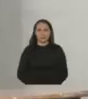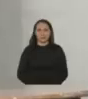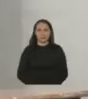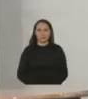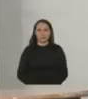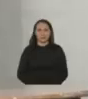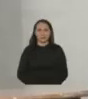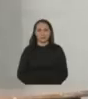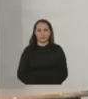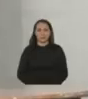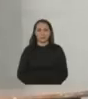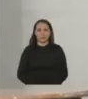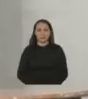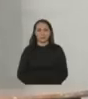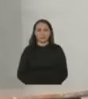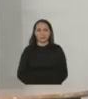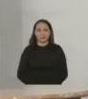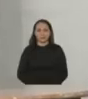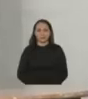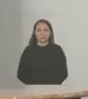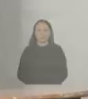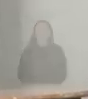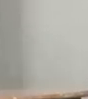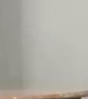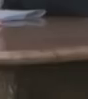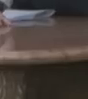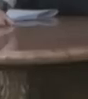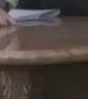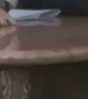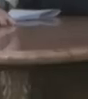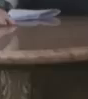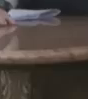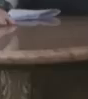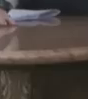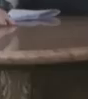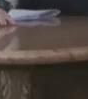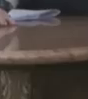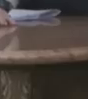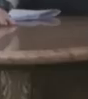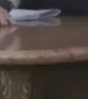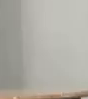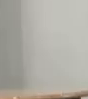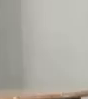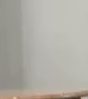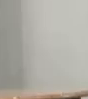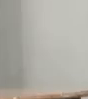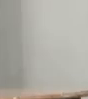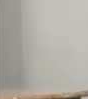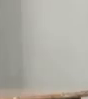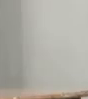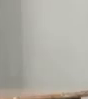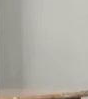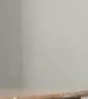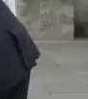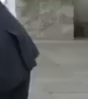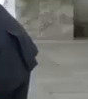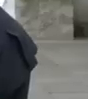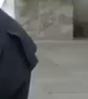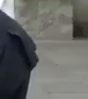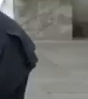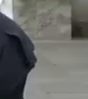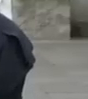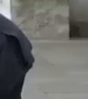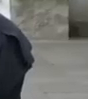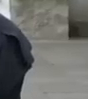de crisis. Yo no voté rechazo feliz. Yo voté rechazo decepcionado porque yo quiero una nueva constitución que arregle los problemas que